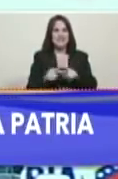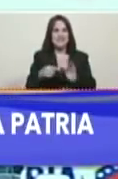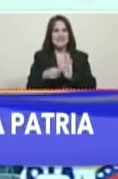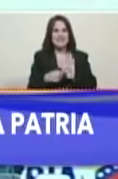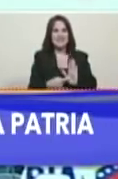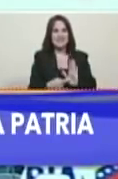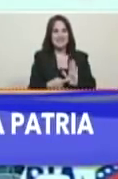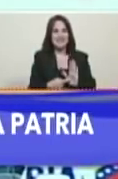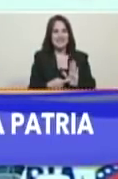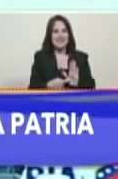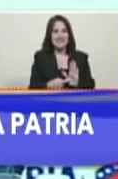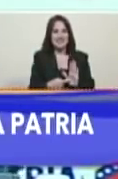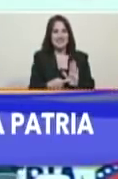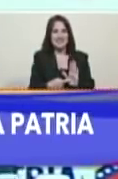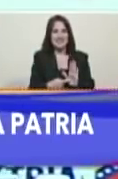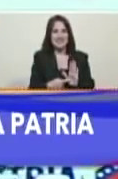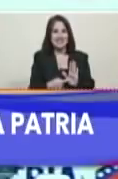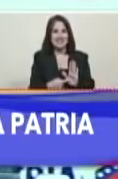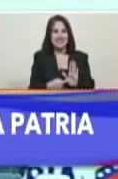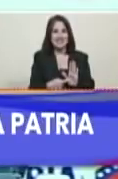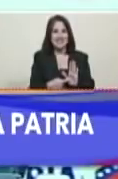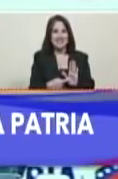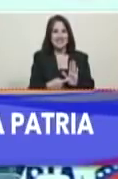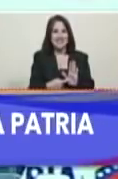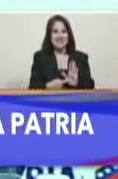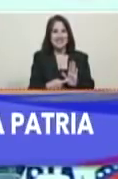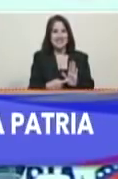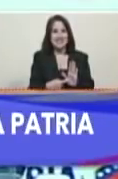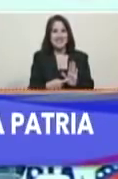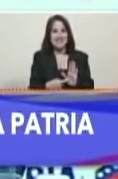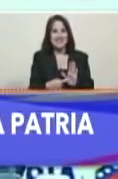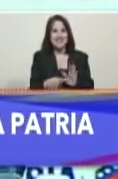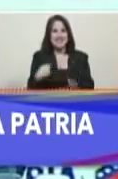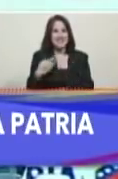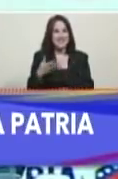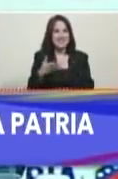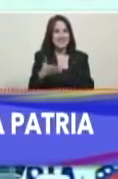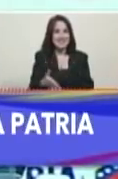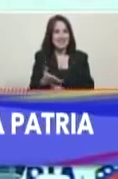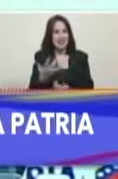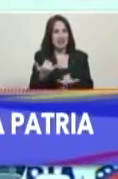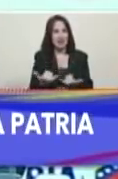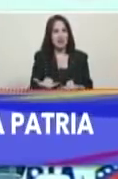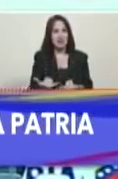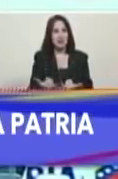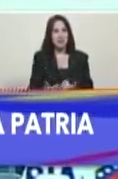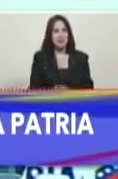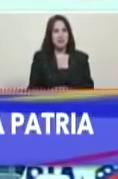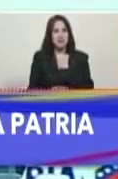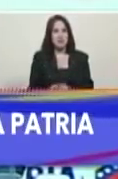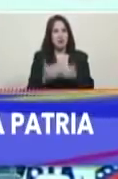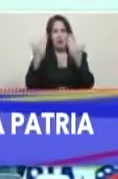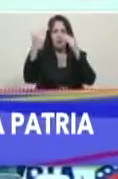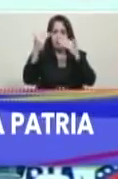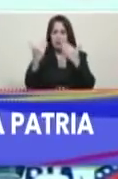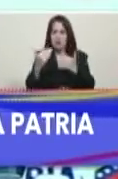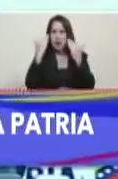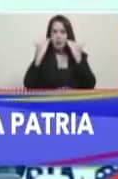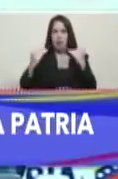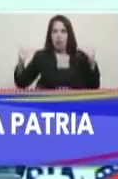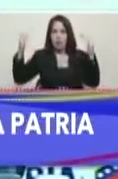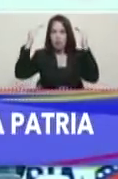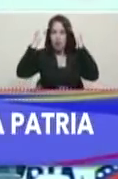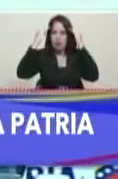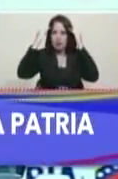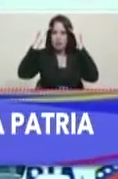carnet de la patria? Para ver el camino que nos ha llevado hasta aquí. Un nivel de madurez